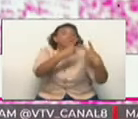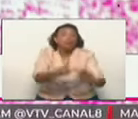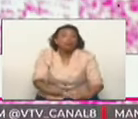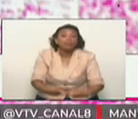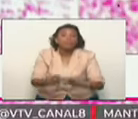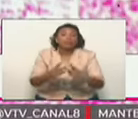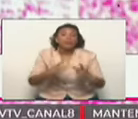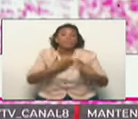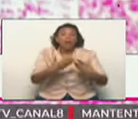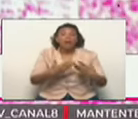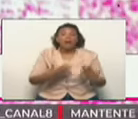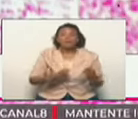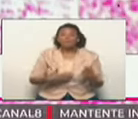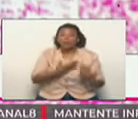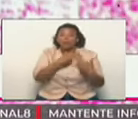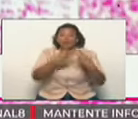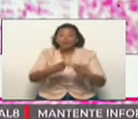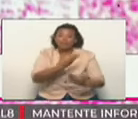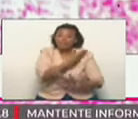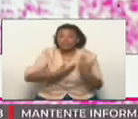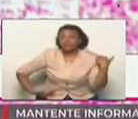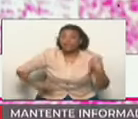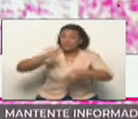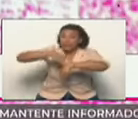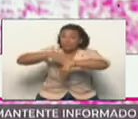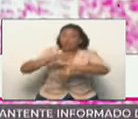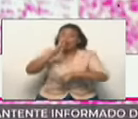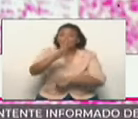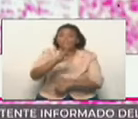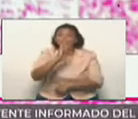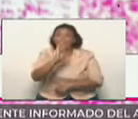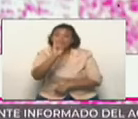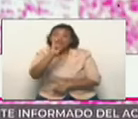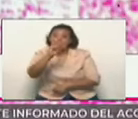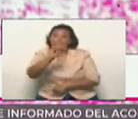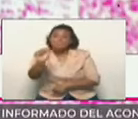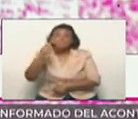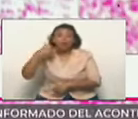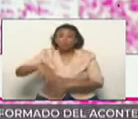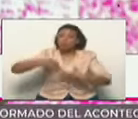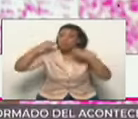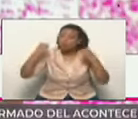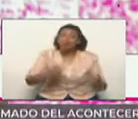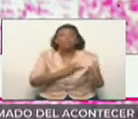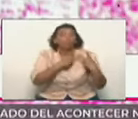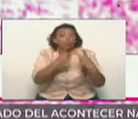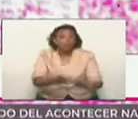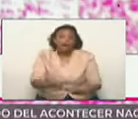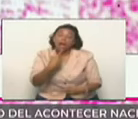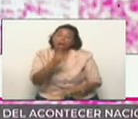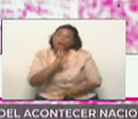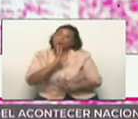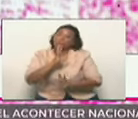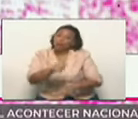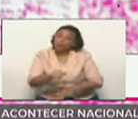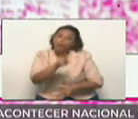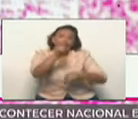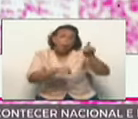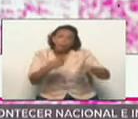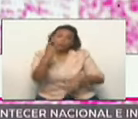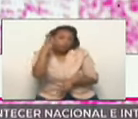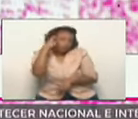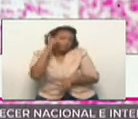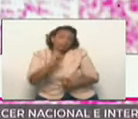la presidenta Dilma en su momento. Una voluntad de acero. Hay cosas que no se pueden contar, algún día se